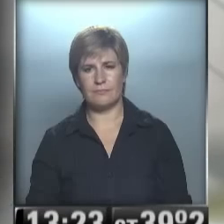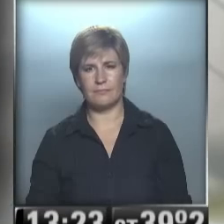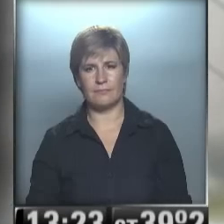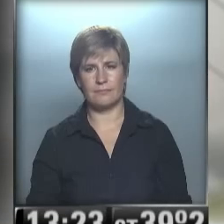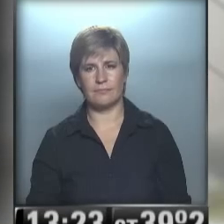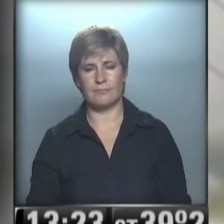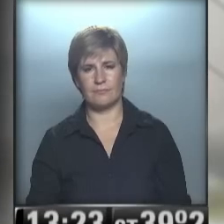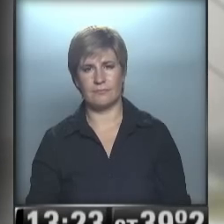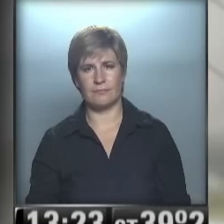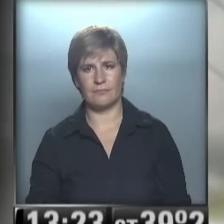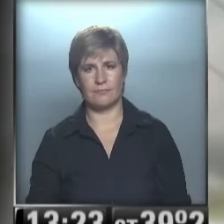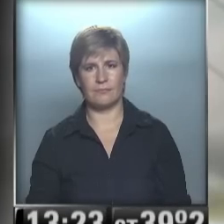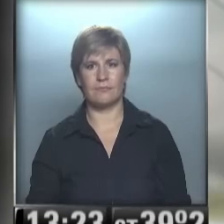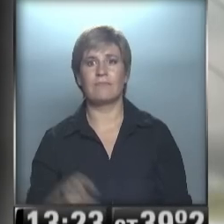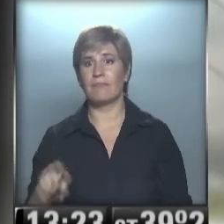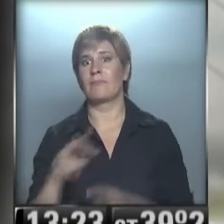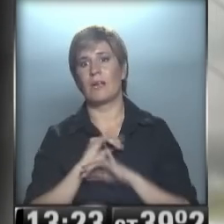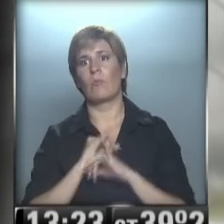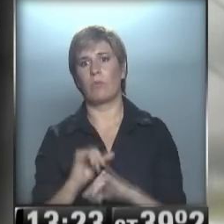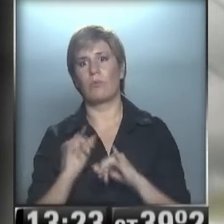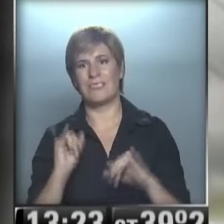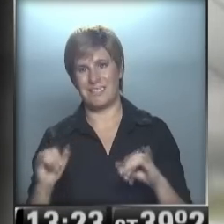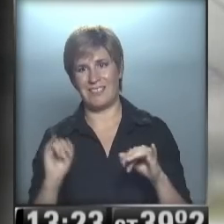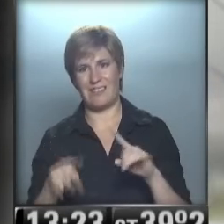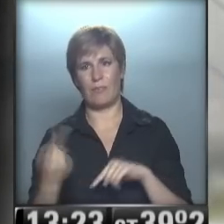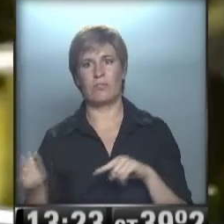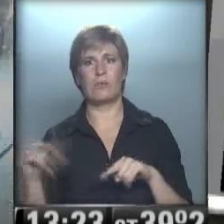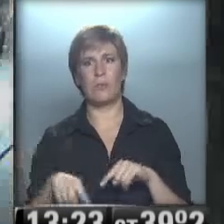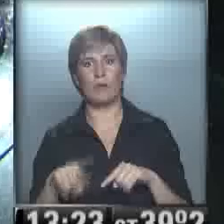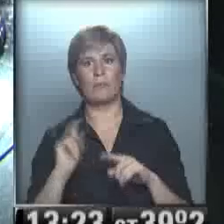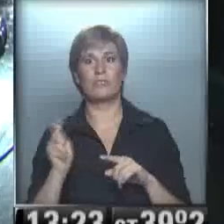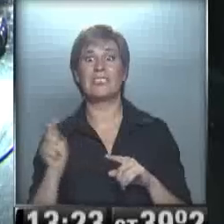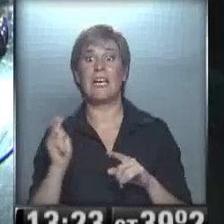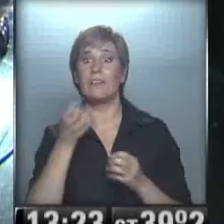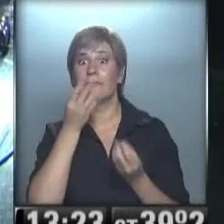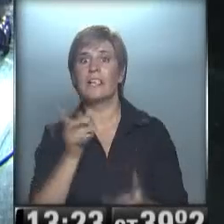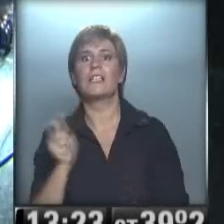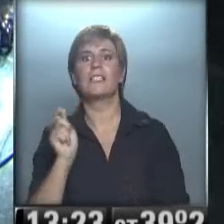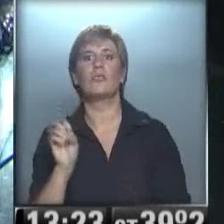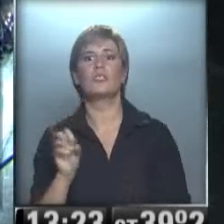4535-0709. Y nos vamos a un corte. Y después de la pausa, contás de quién se trata. Cuento de quién se trata.